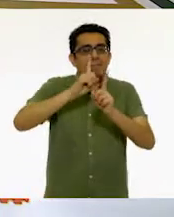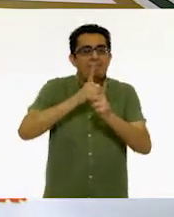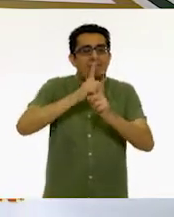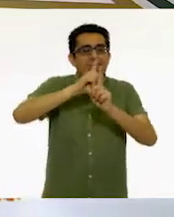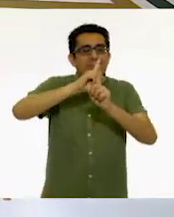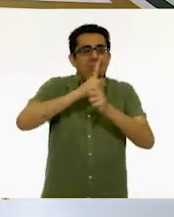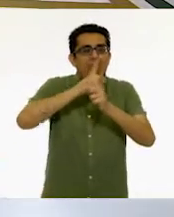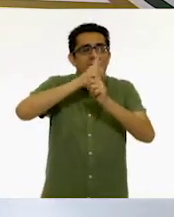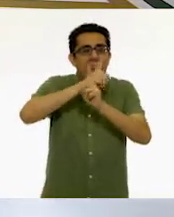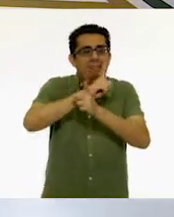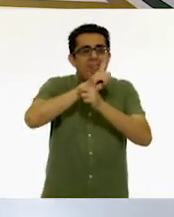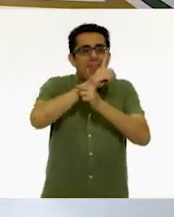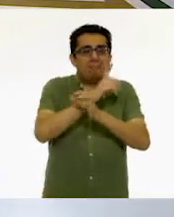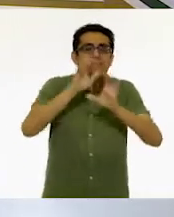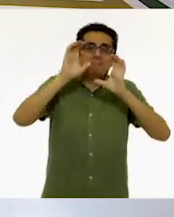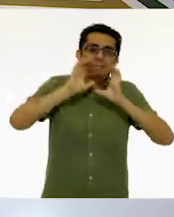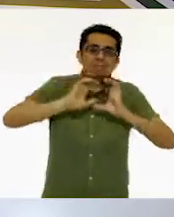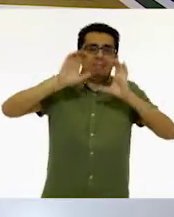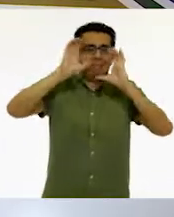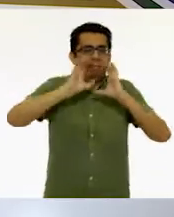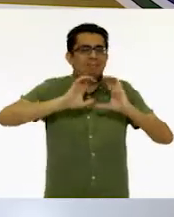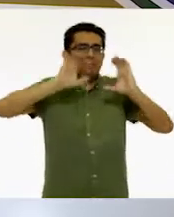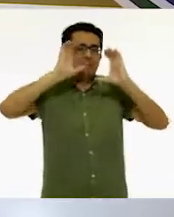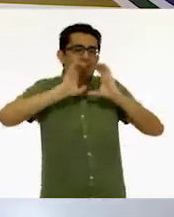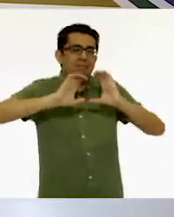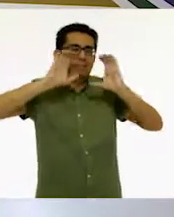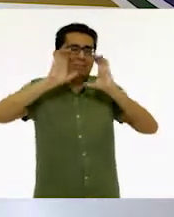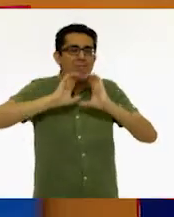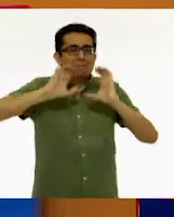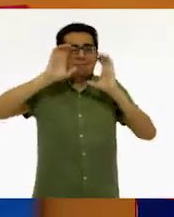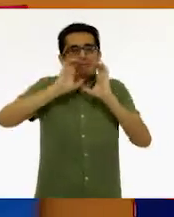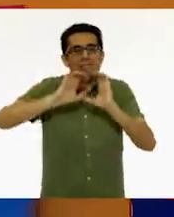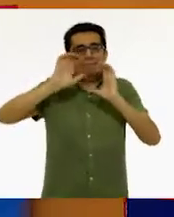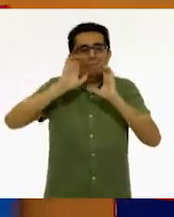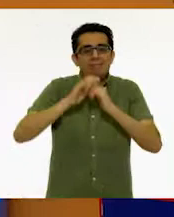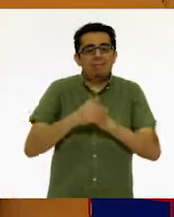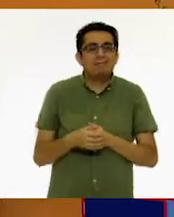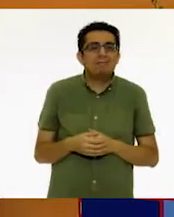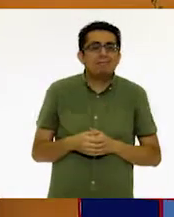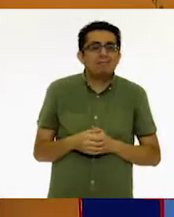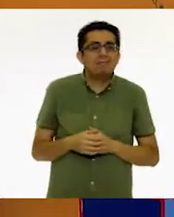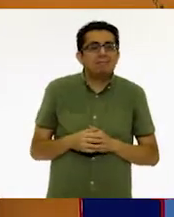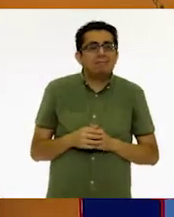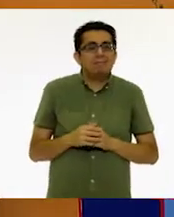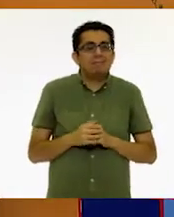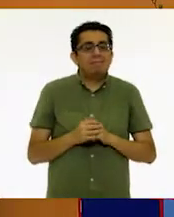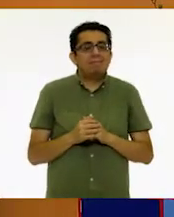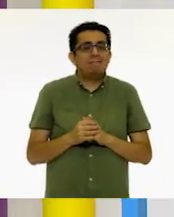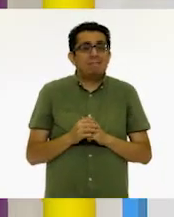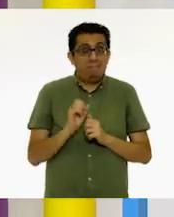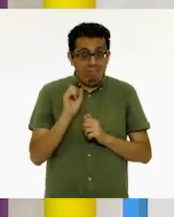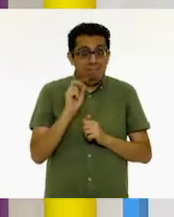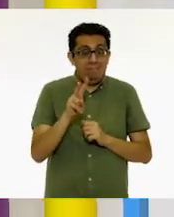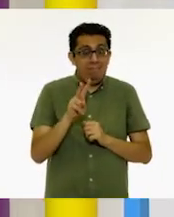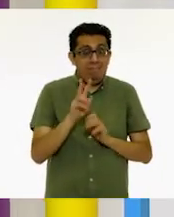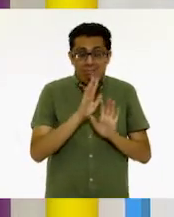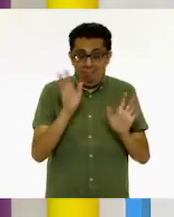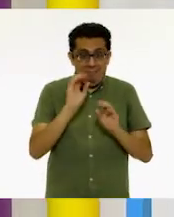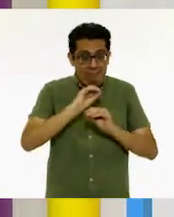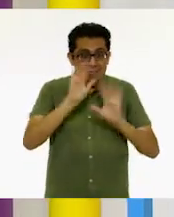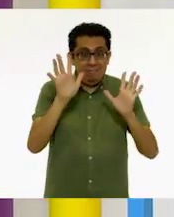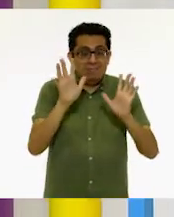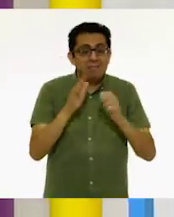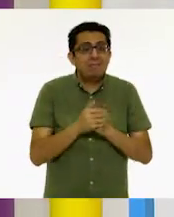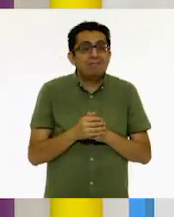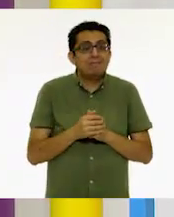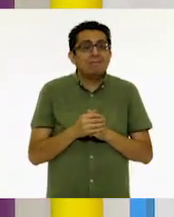Maridiusha, maridiusha, dubididu, dubididu. ¿Sí? ¿Quedó? Ajá.